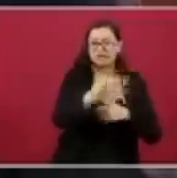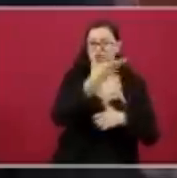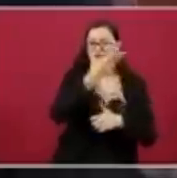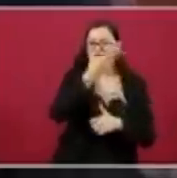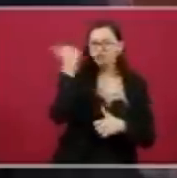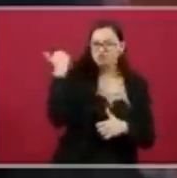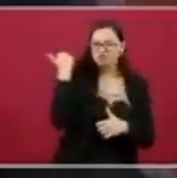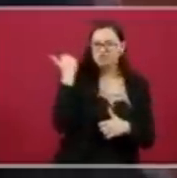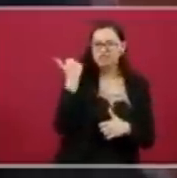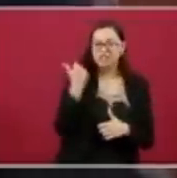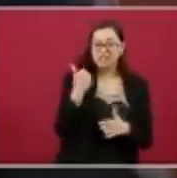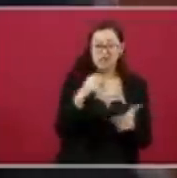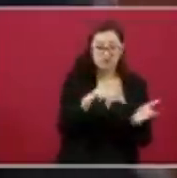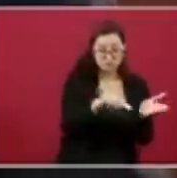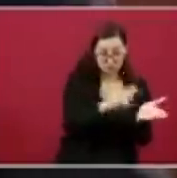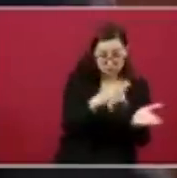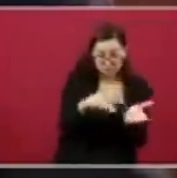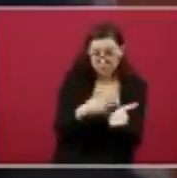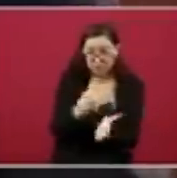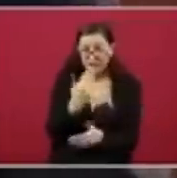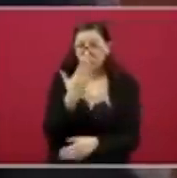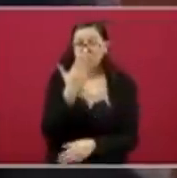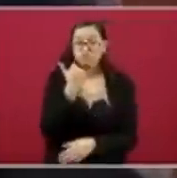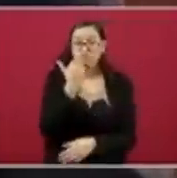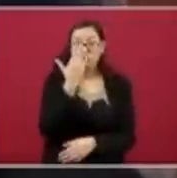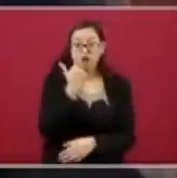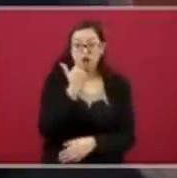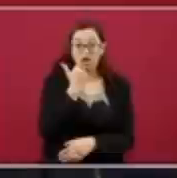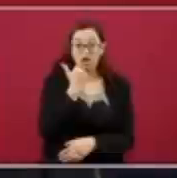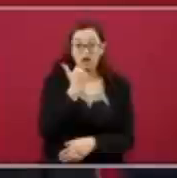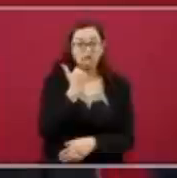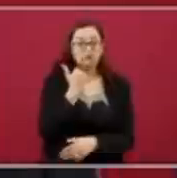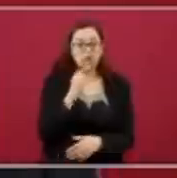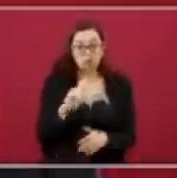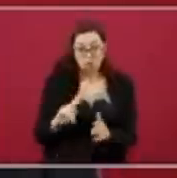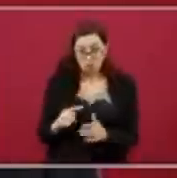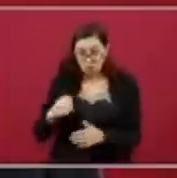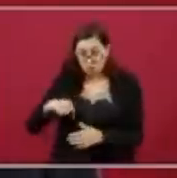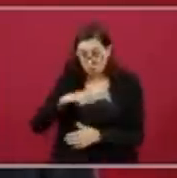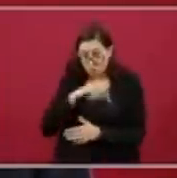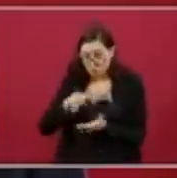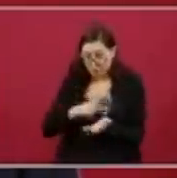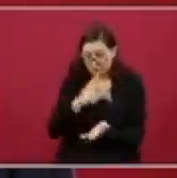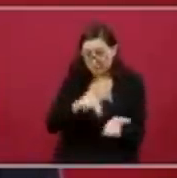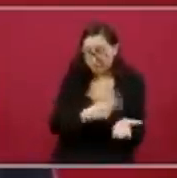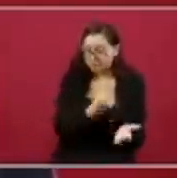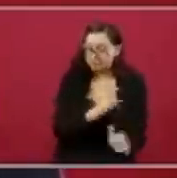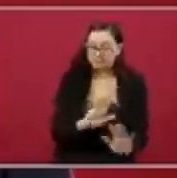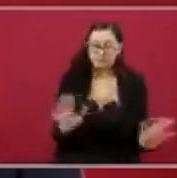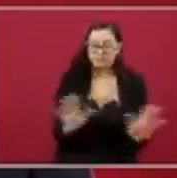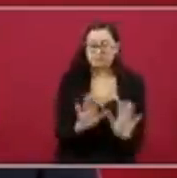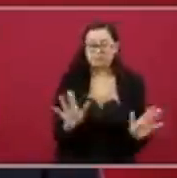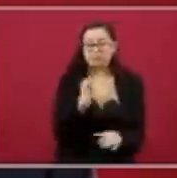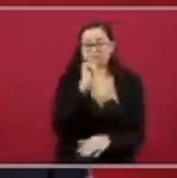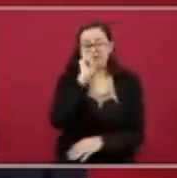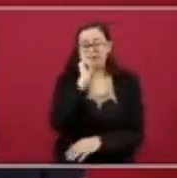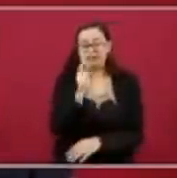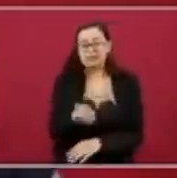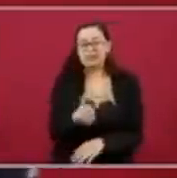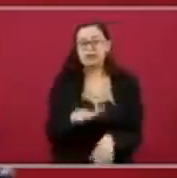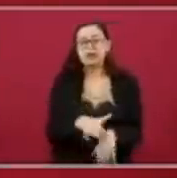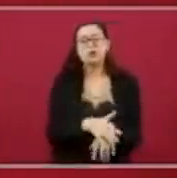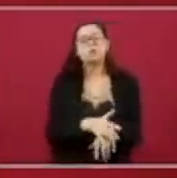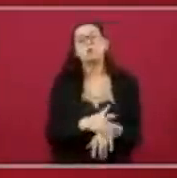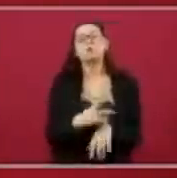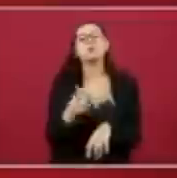Si no están firmados, ya no vamos a poder, porque en algunos casos